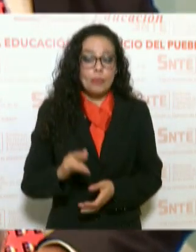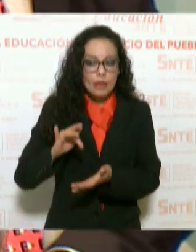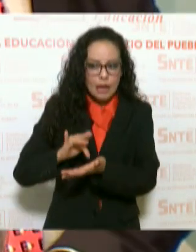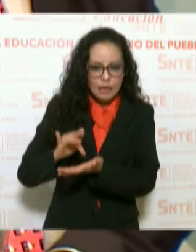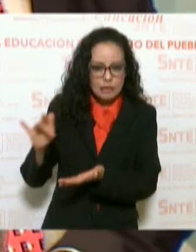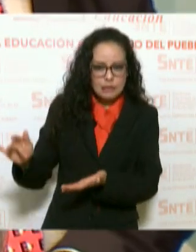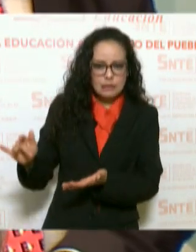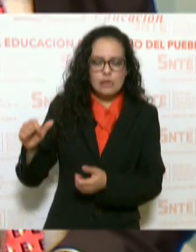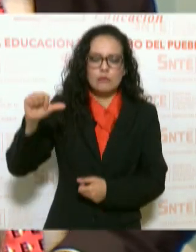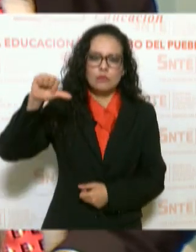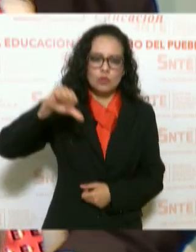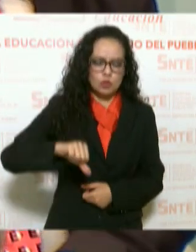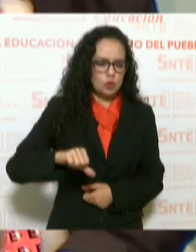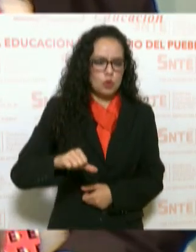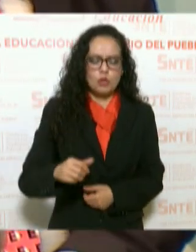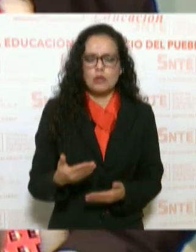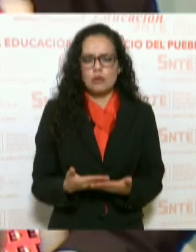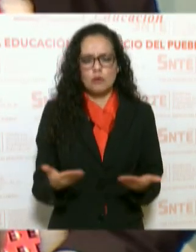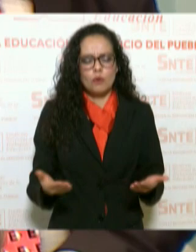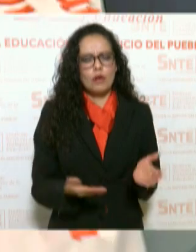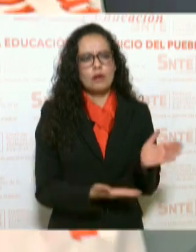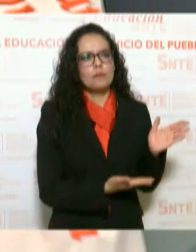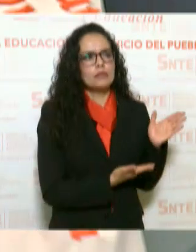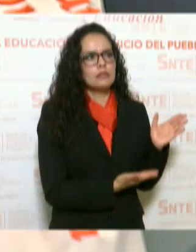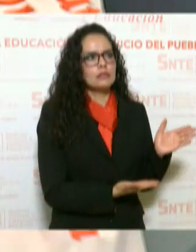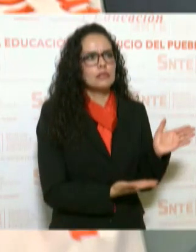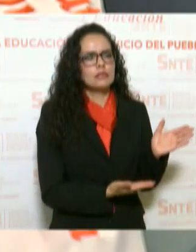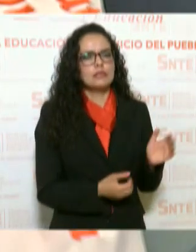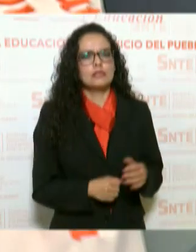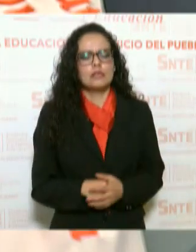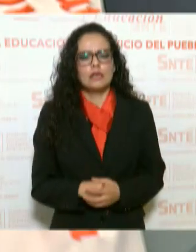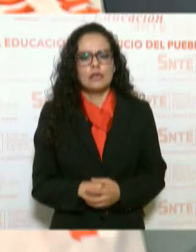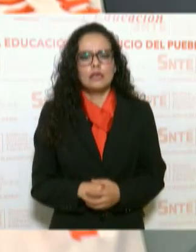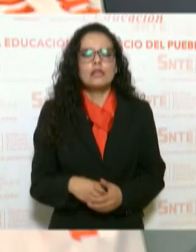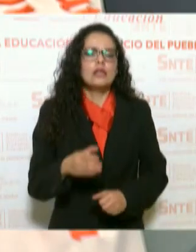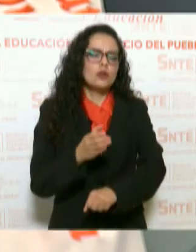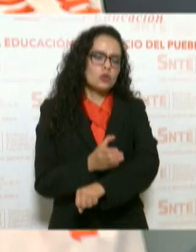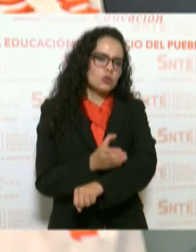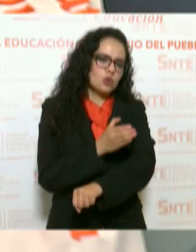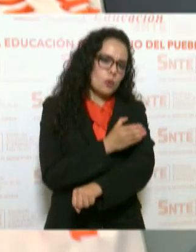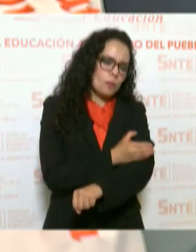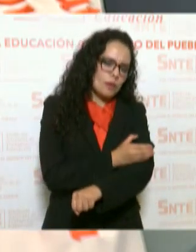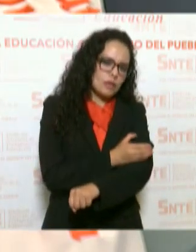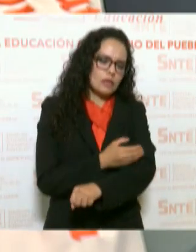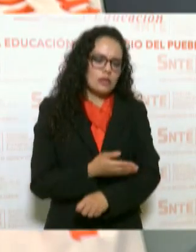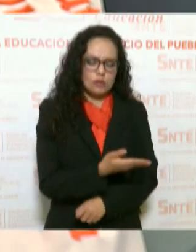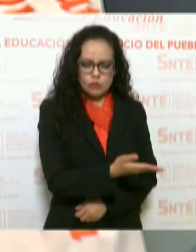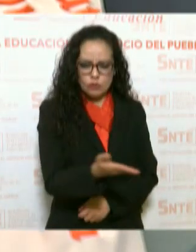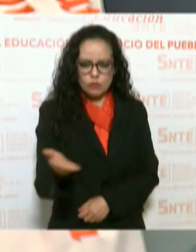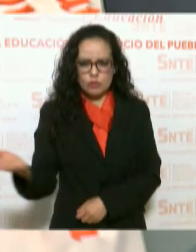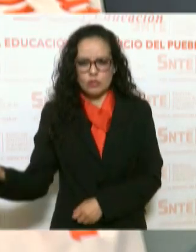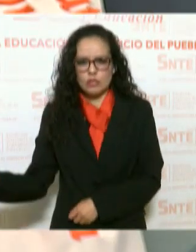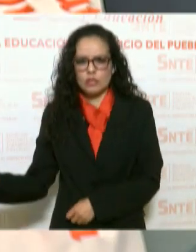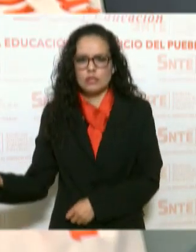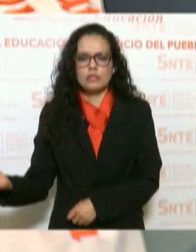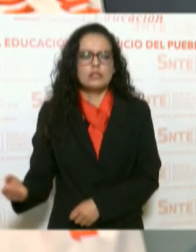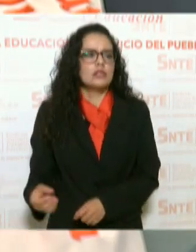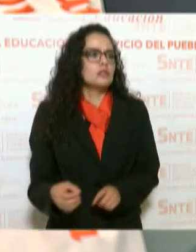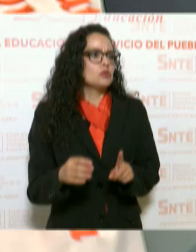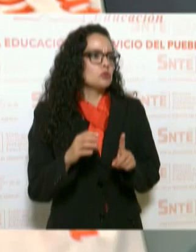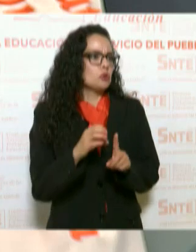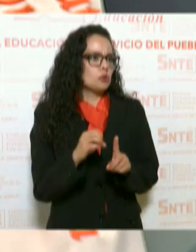la presencia también de los compañeros que son coordinadores regionales de